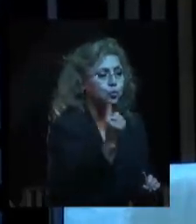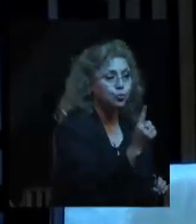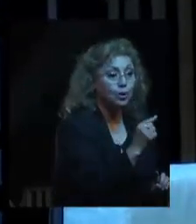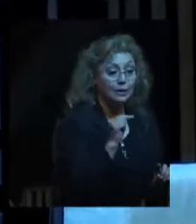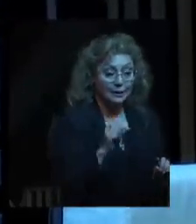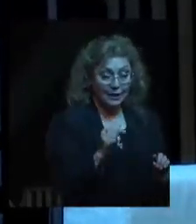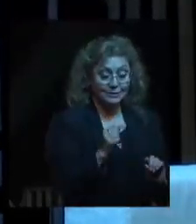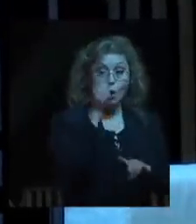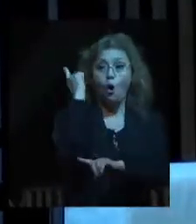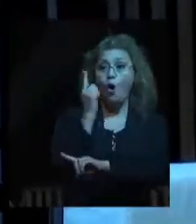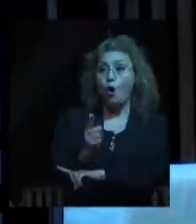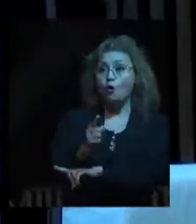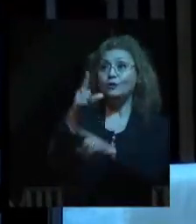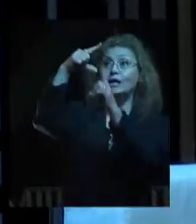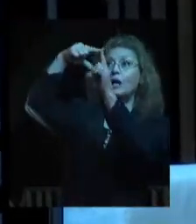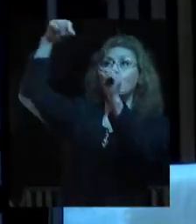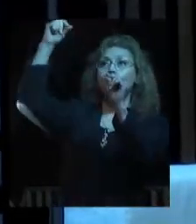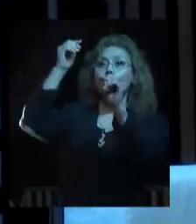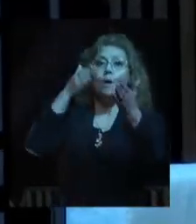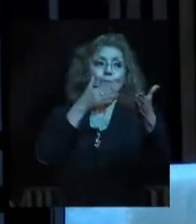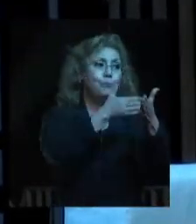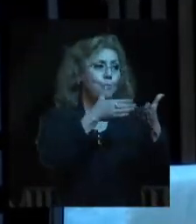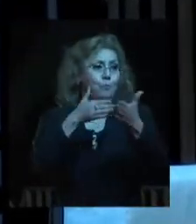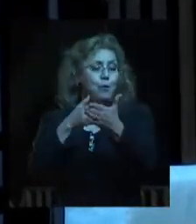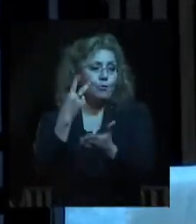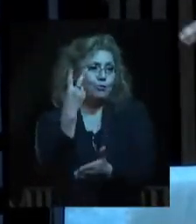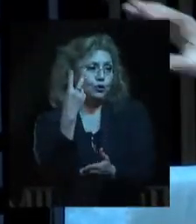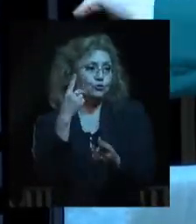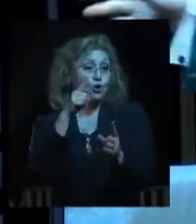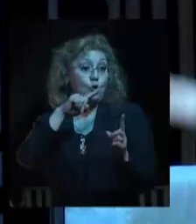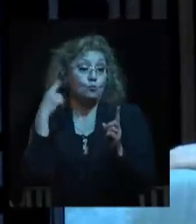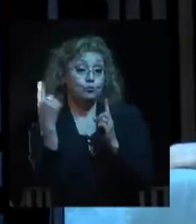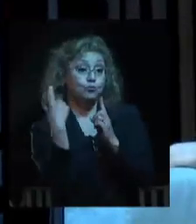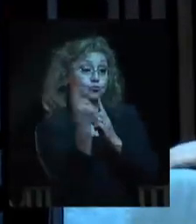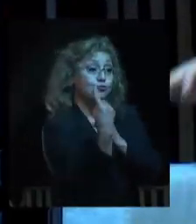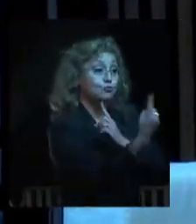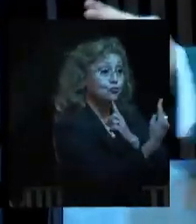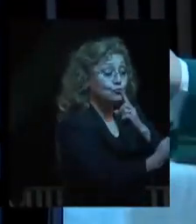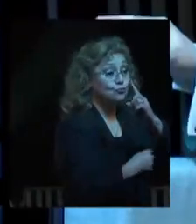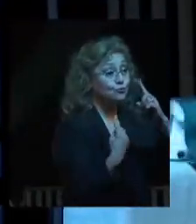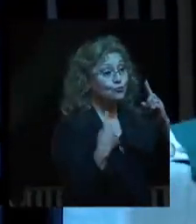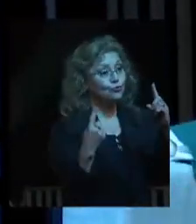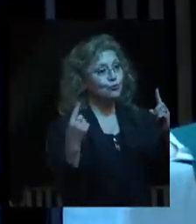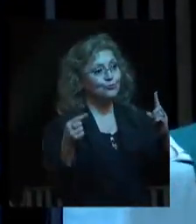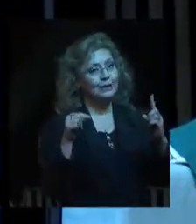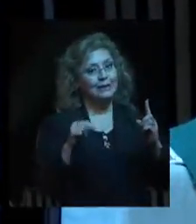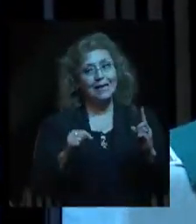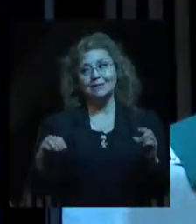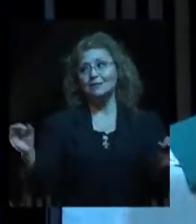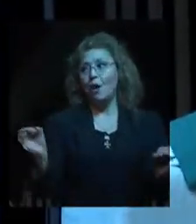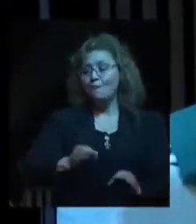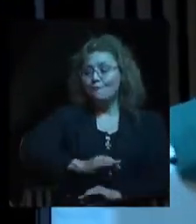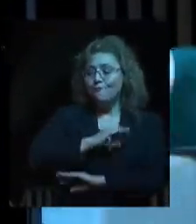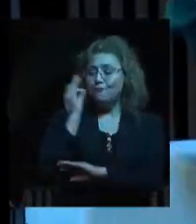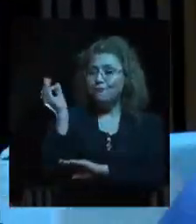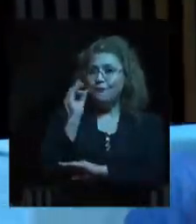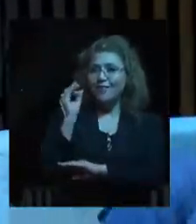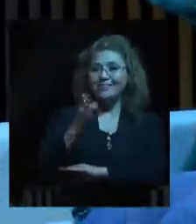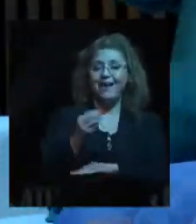entrar a bloquear las dos rotaciones. Creo que esa analogía definitivamente da para un fantástico dato.